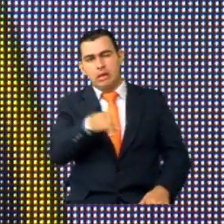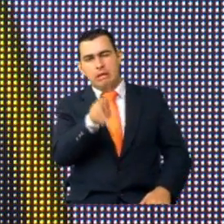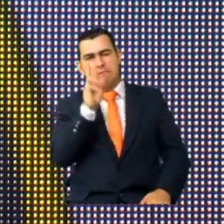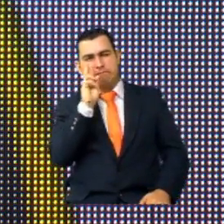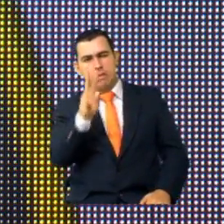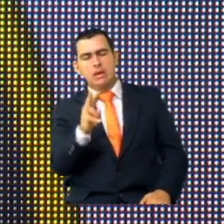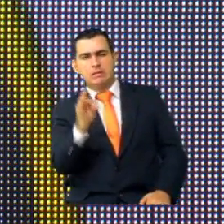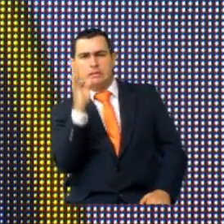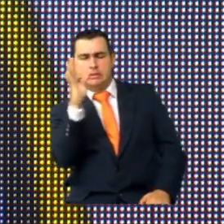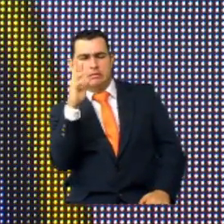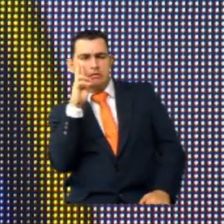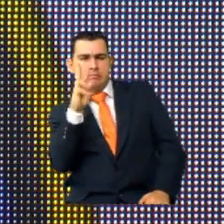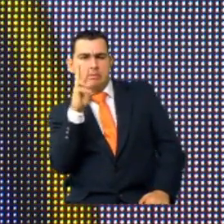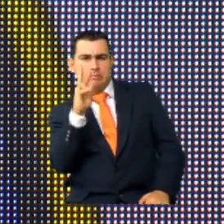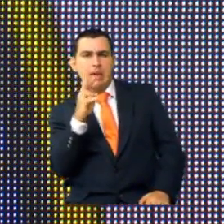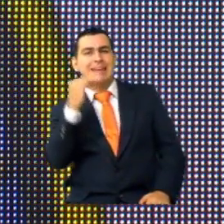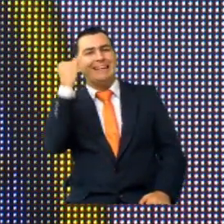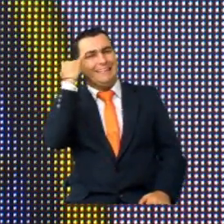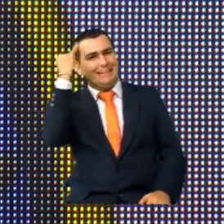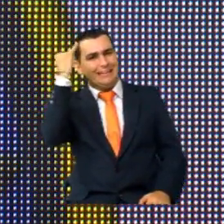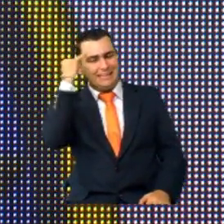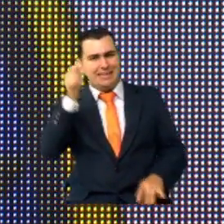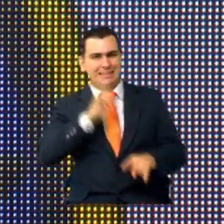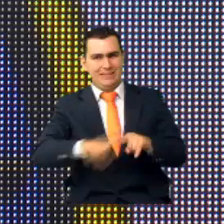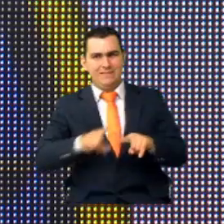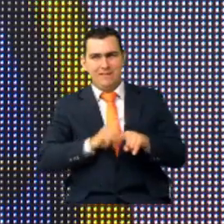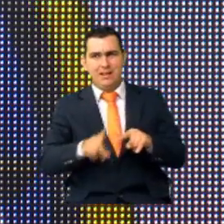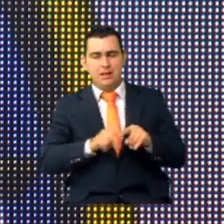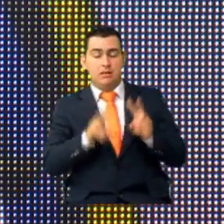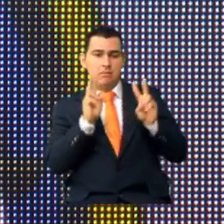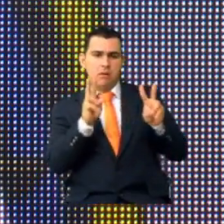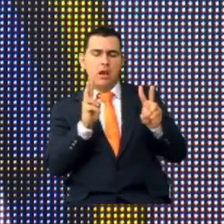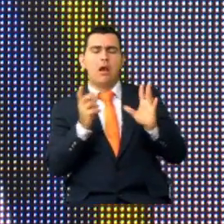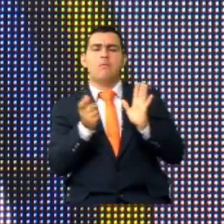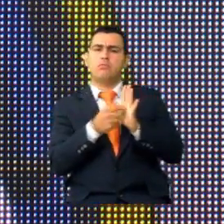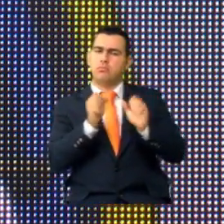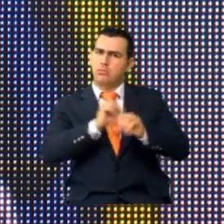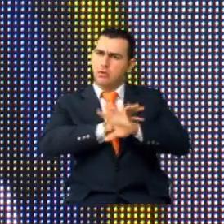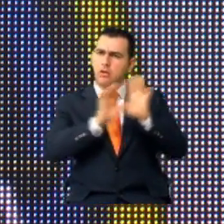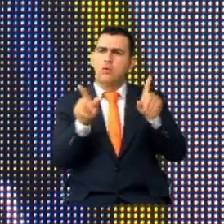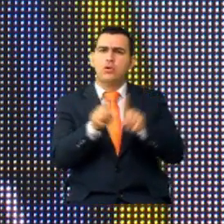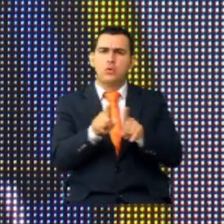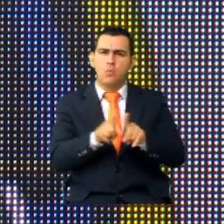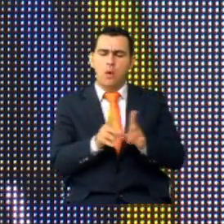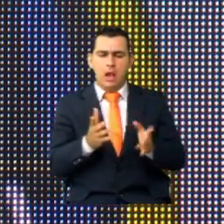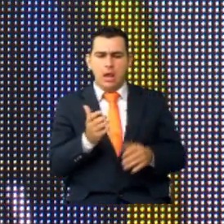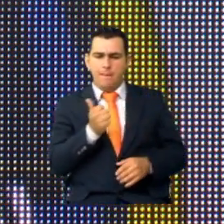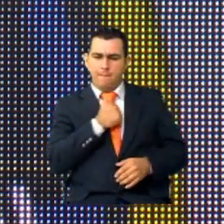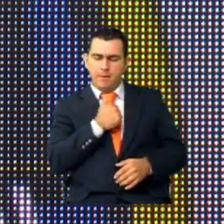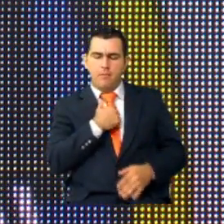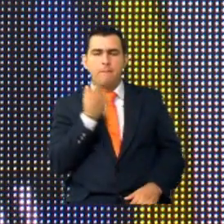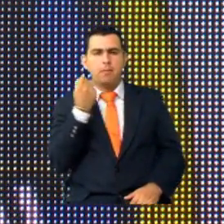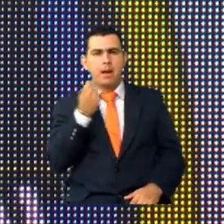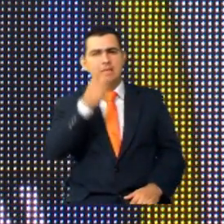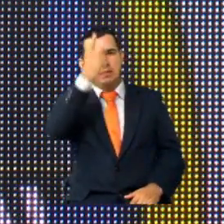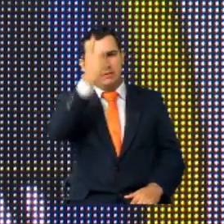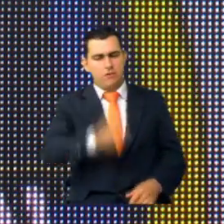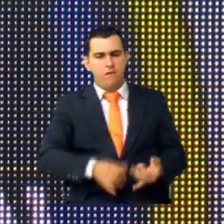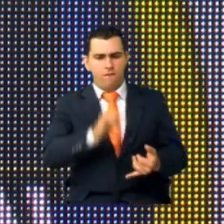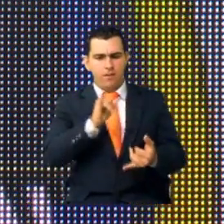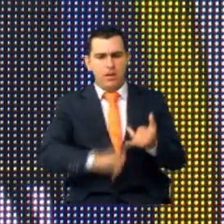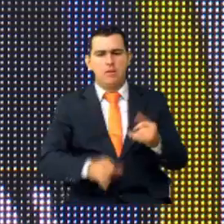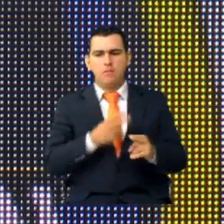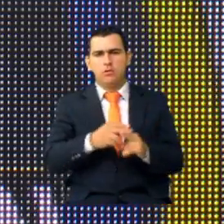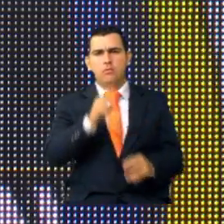llevado a ustedes una idea de las propuestas de cada candidato para que tengan herramientas para tomar su decisión final este 25